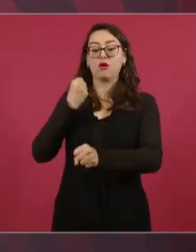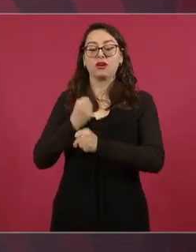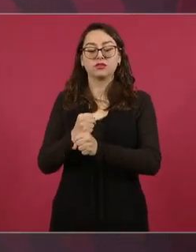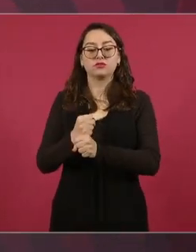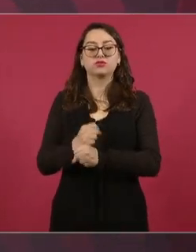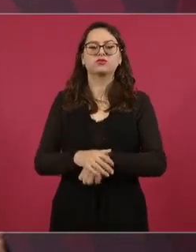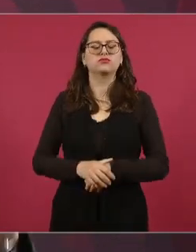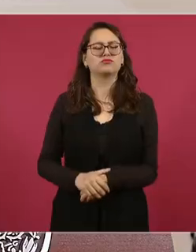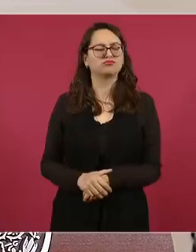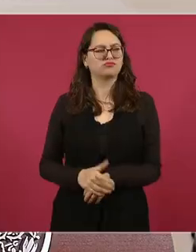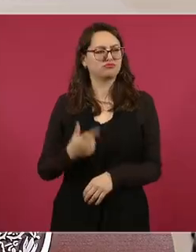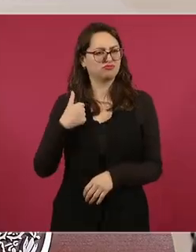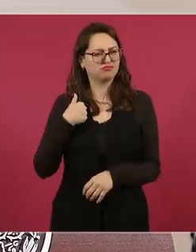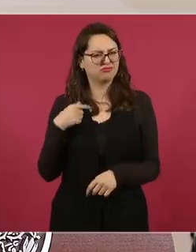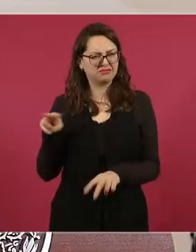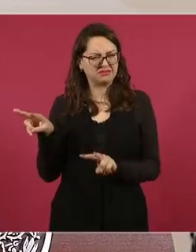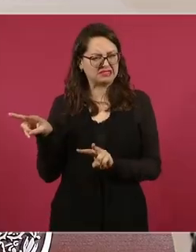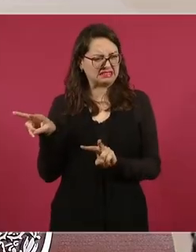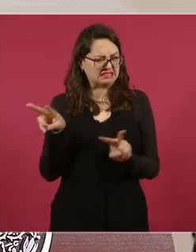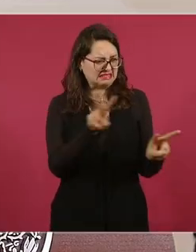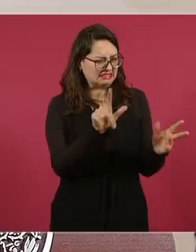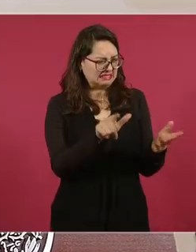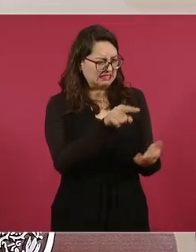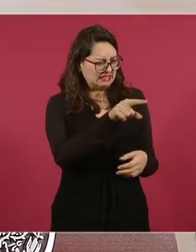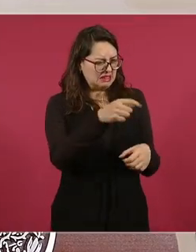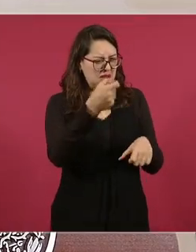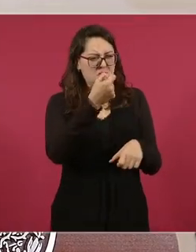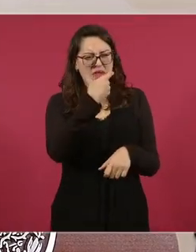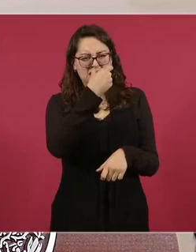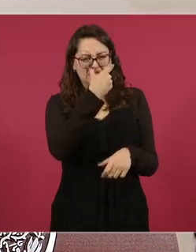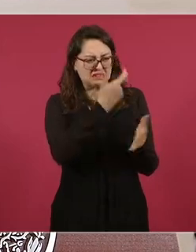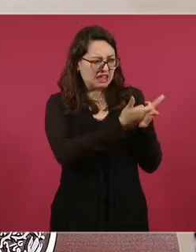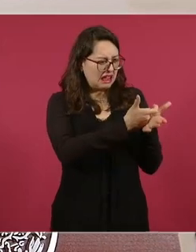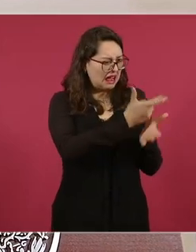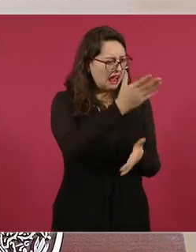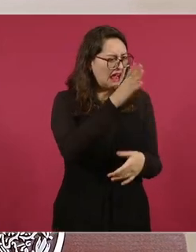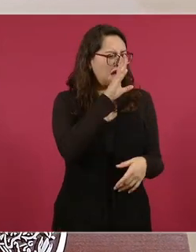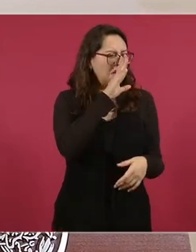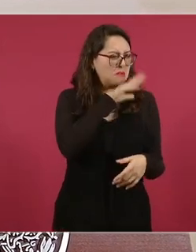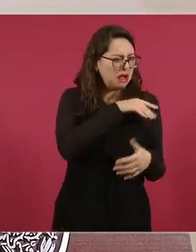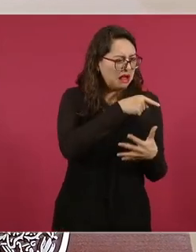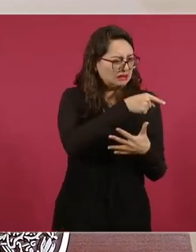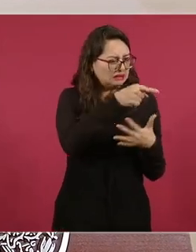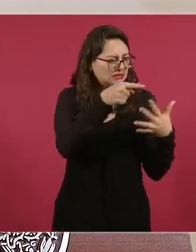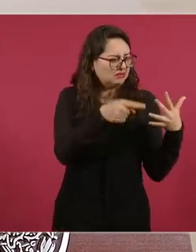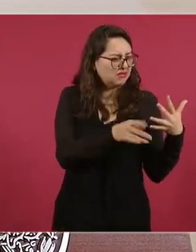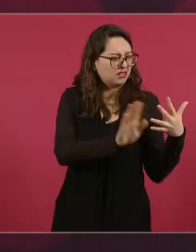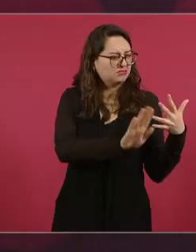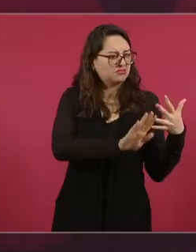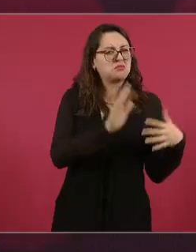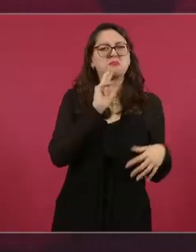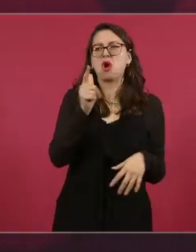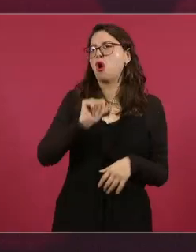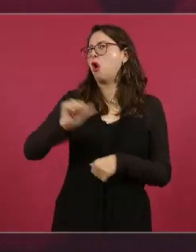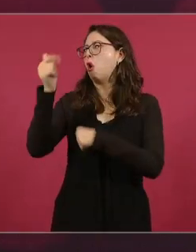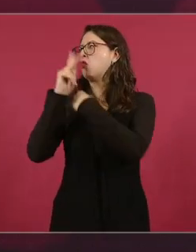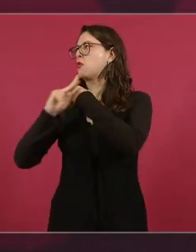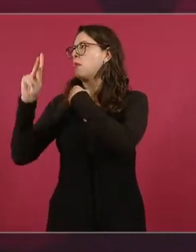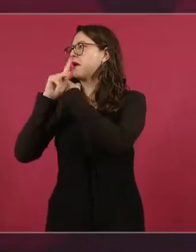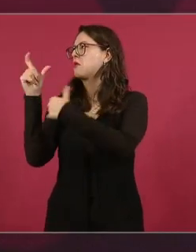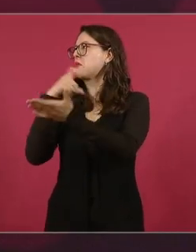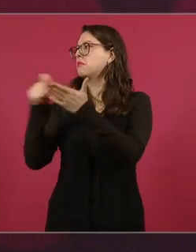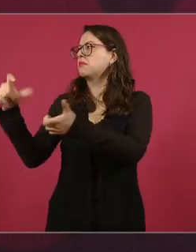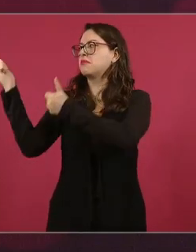porque la ley lo prohibía, lo impedía, tuvimos que reformar la ley. ¿Y quiénes votaron